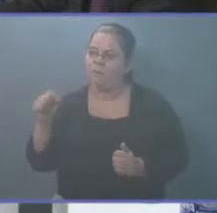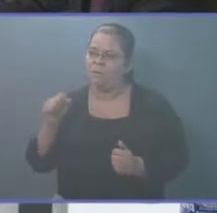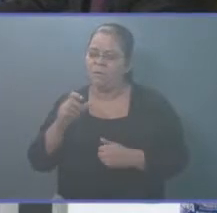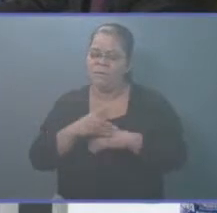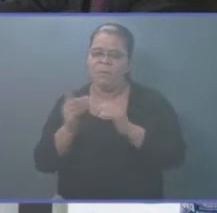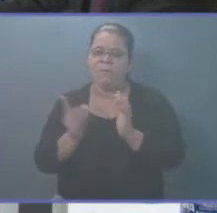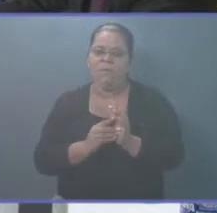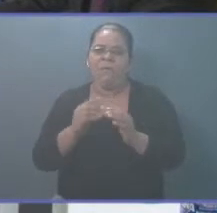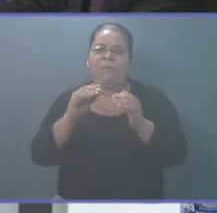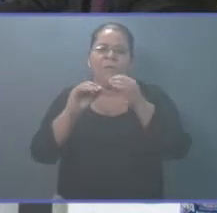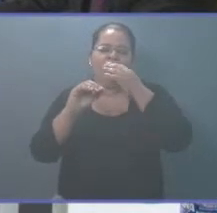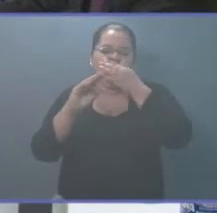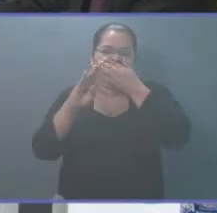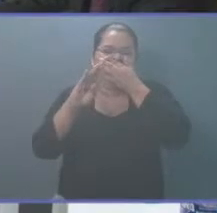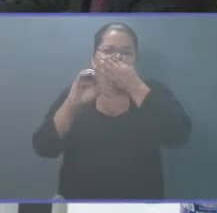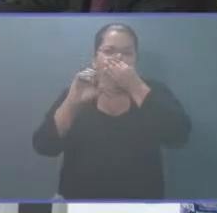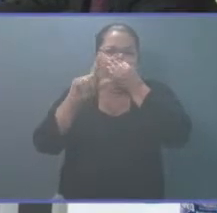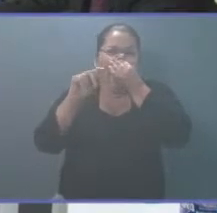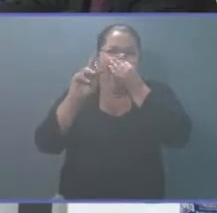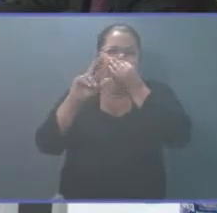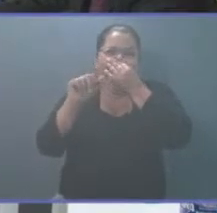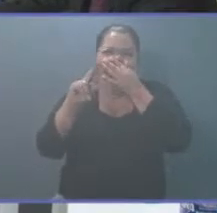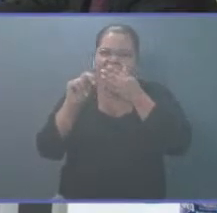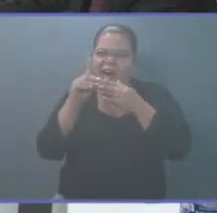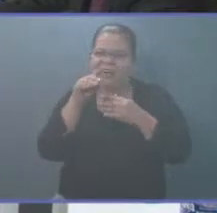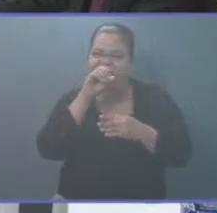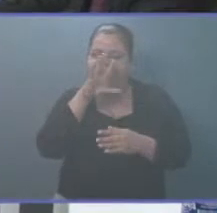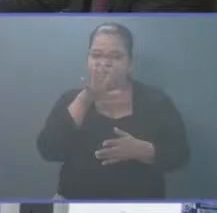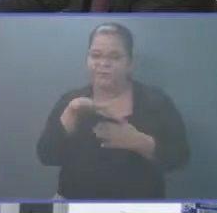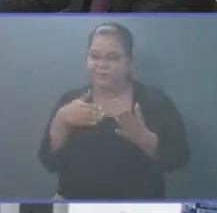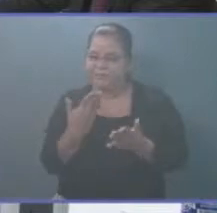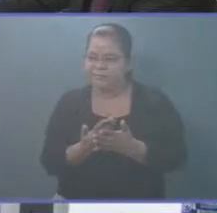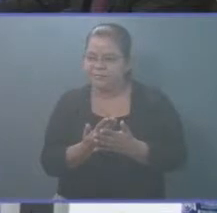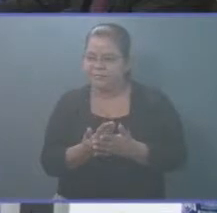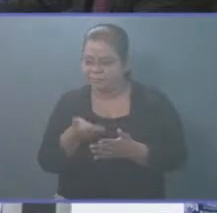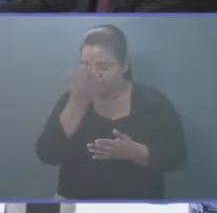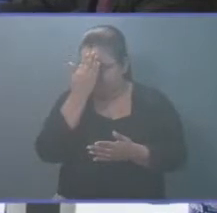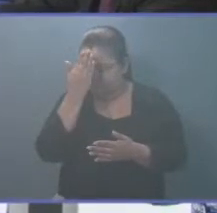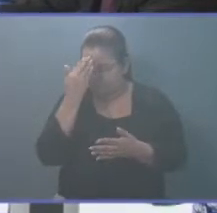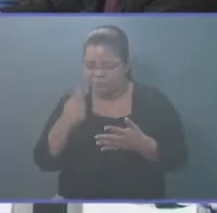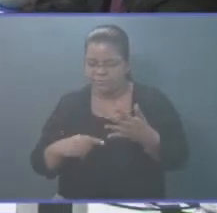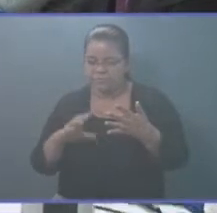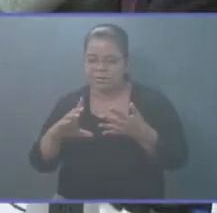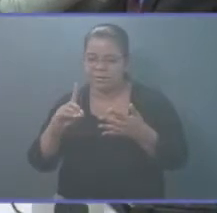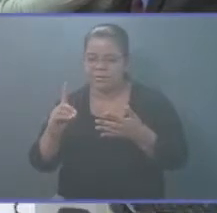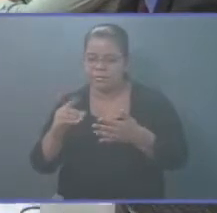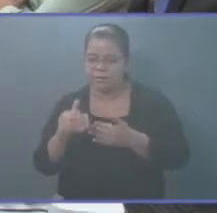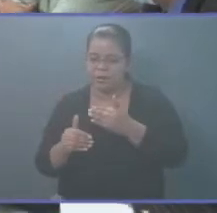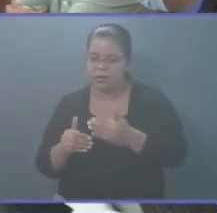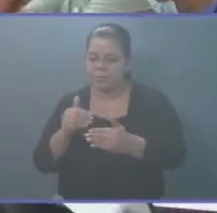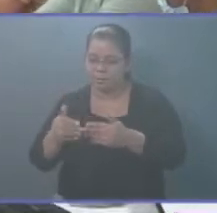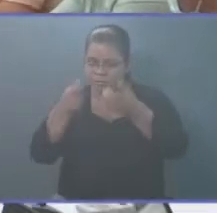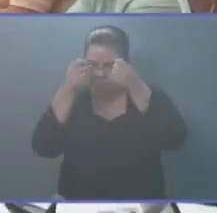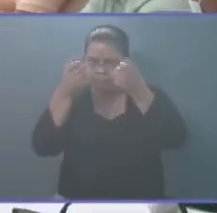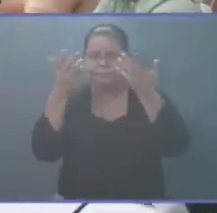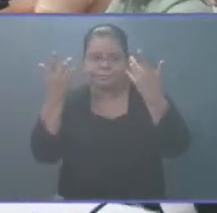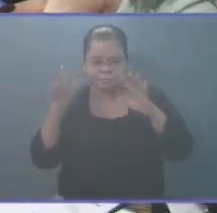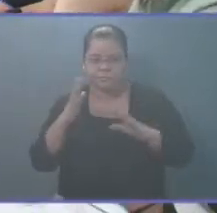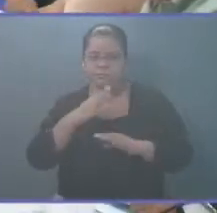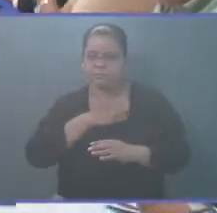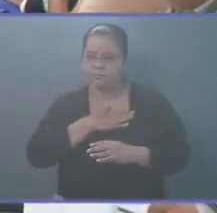diputado Raúl Beltrán, recuérdense que en el Código Procesal Penal ya existe